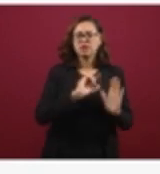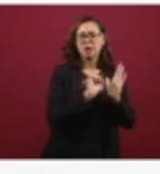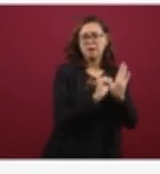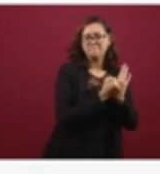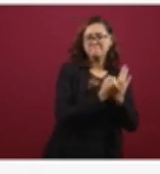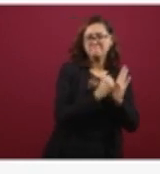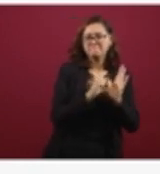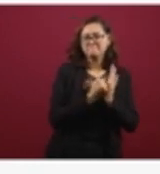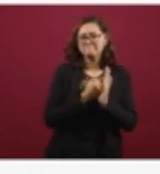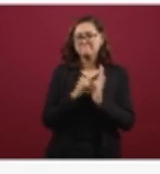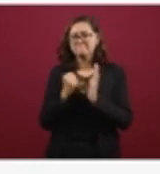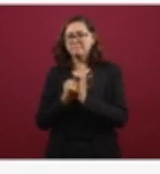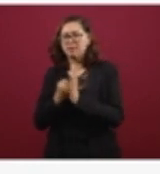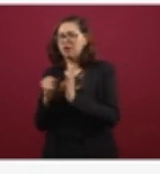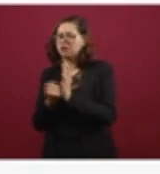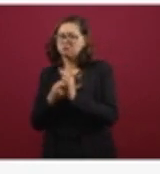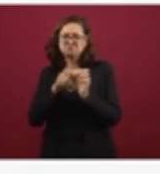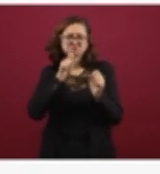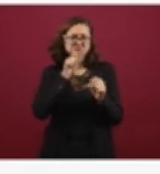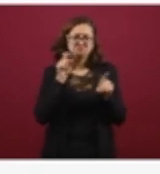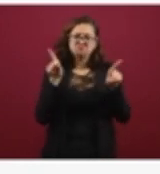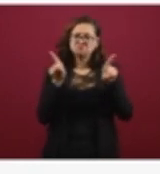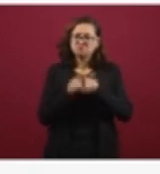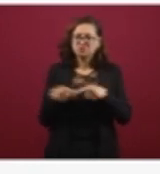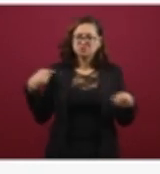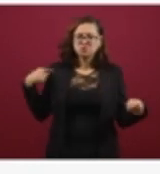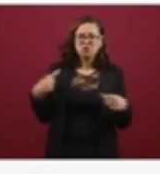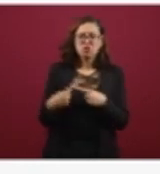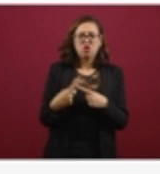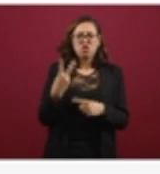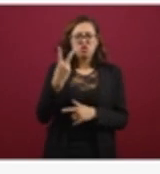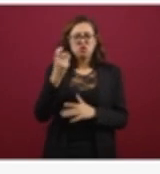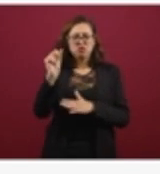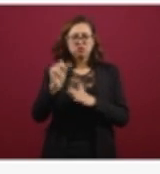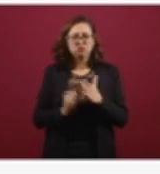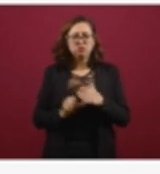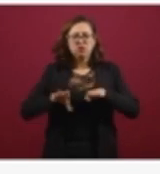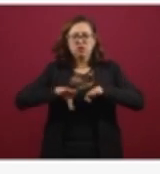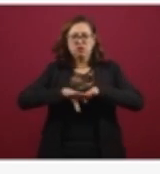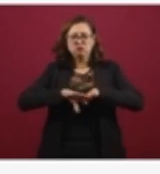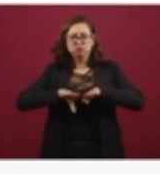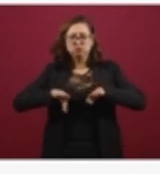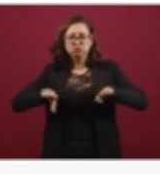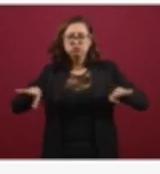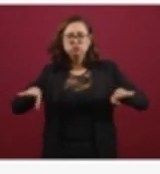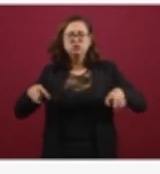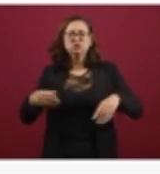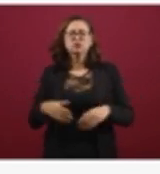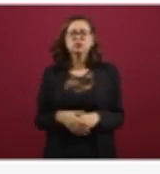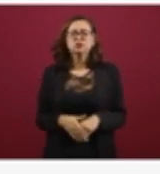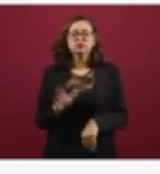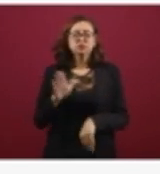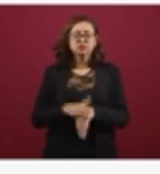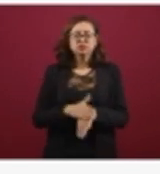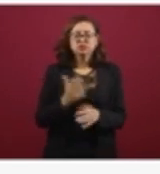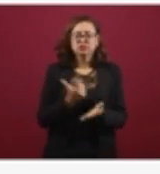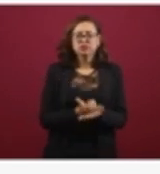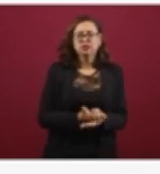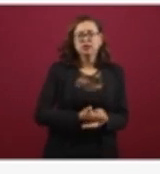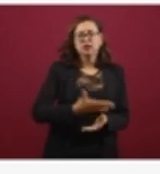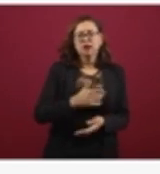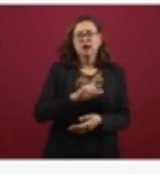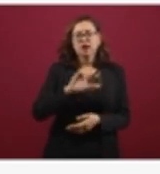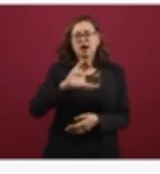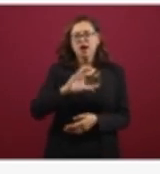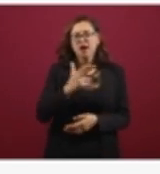muy similar y estable a los últimos dos meses. Las marcas con el margen más alto, Chevron,